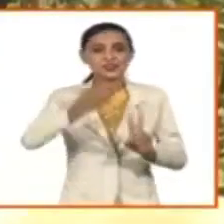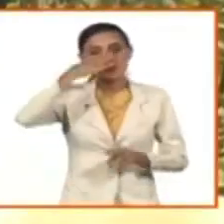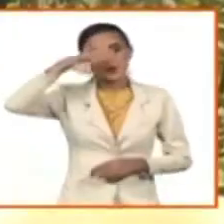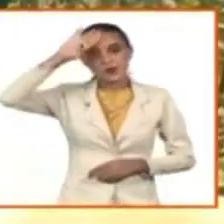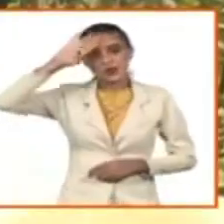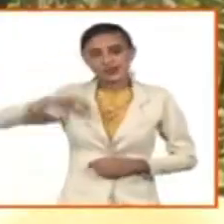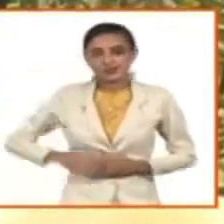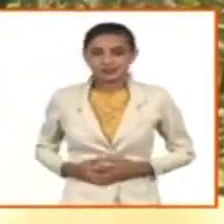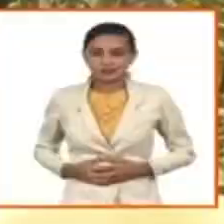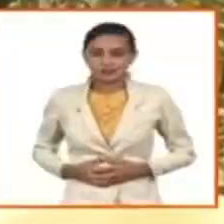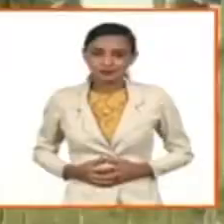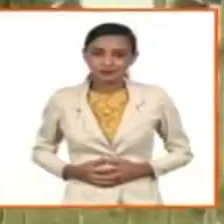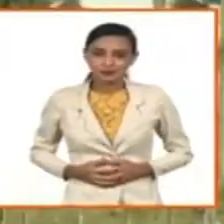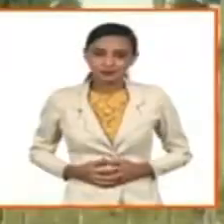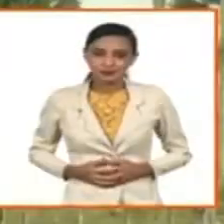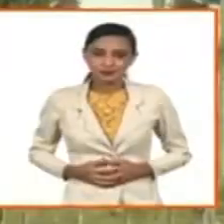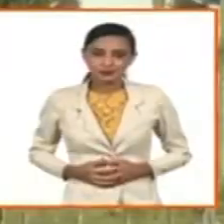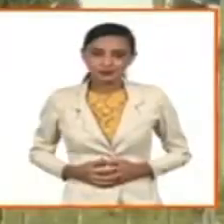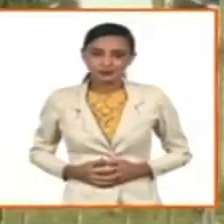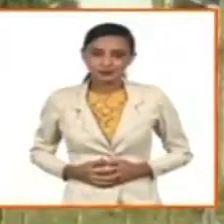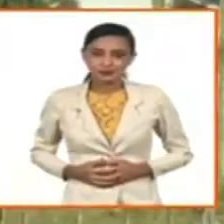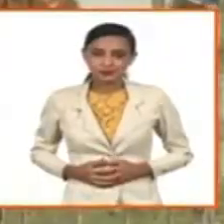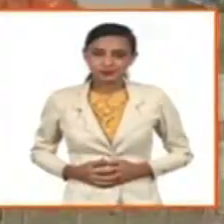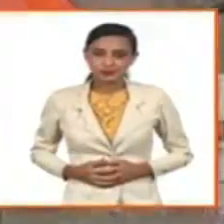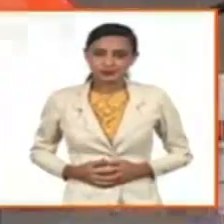sistema informativo de la televisión cubana